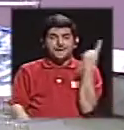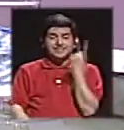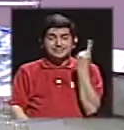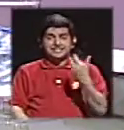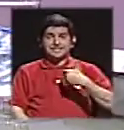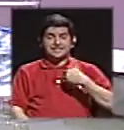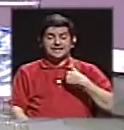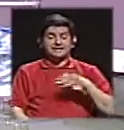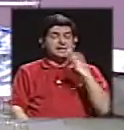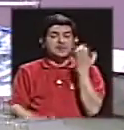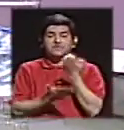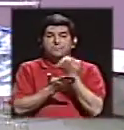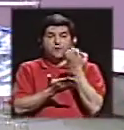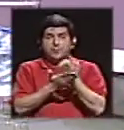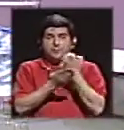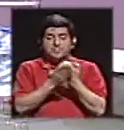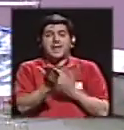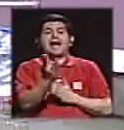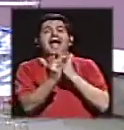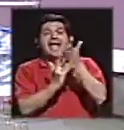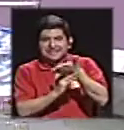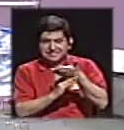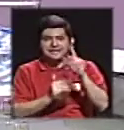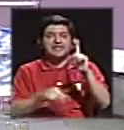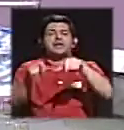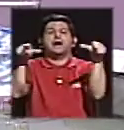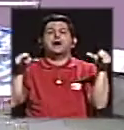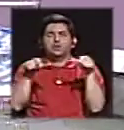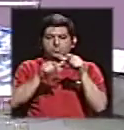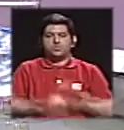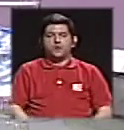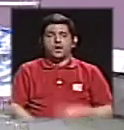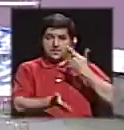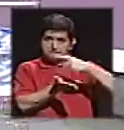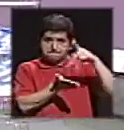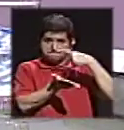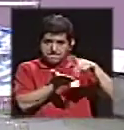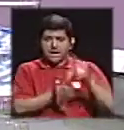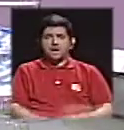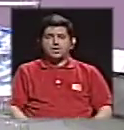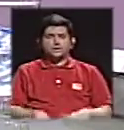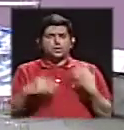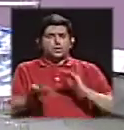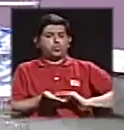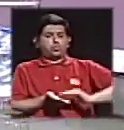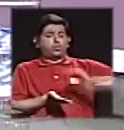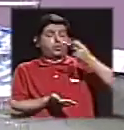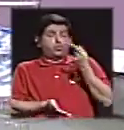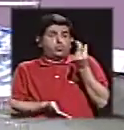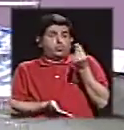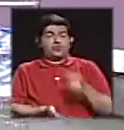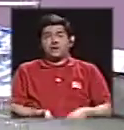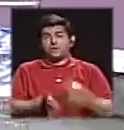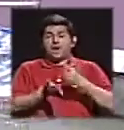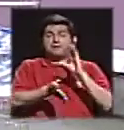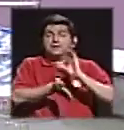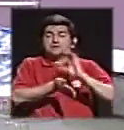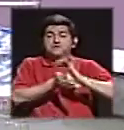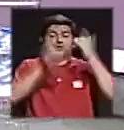la que tiene medios económicos accede a algún lugar donde pagando una cantidad muy grande de dinero, a veces en